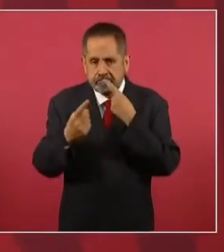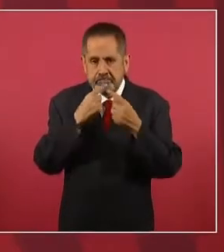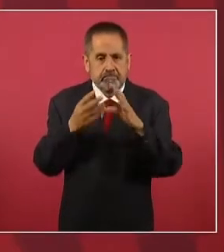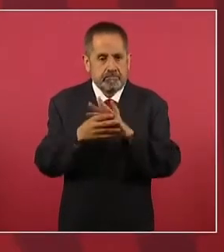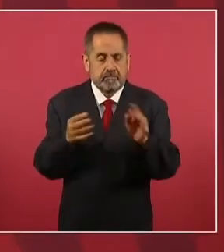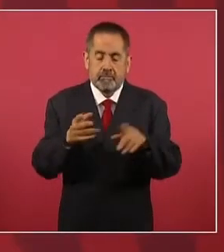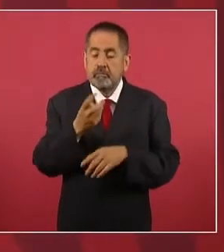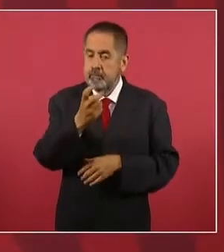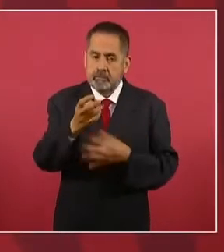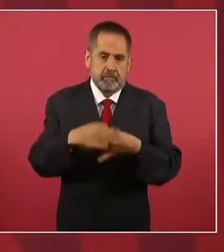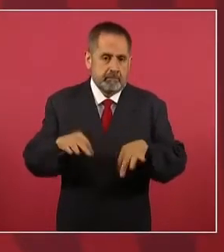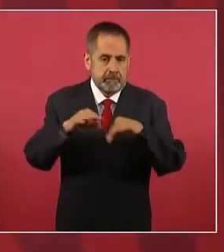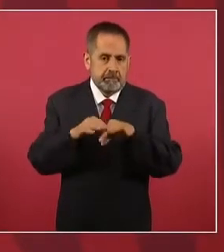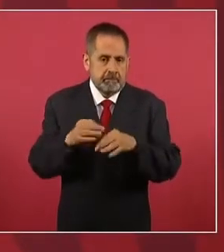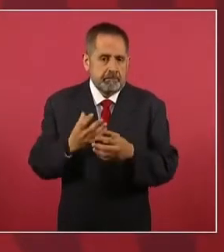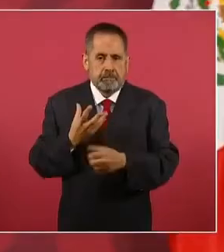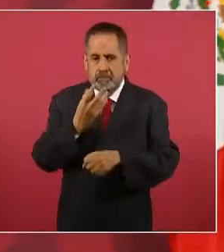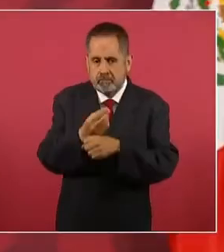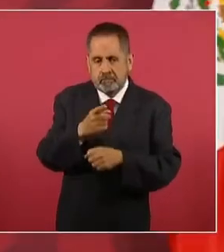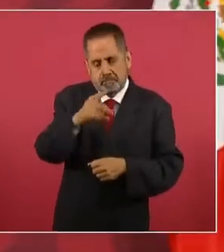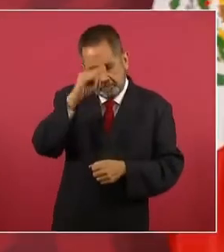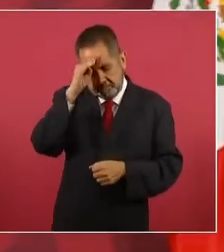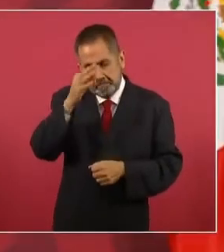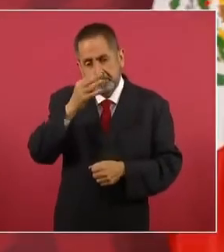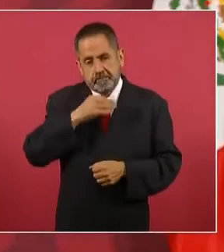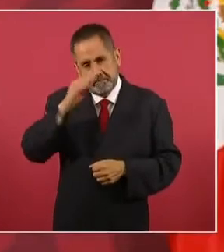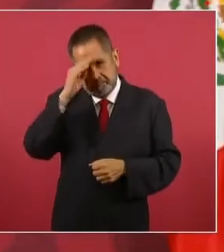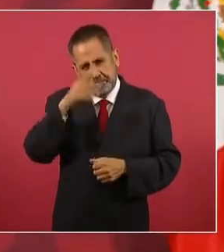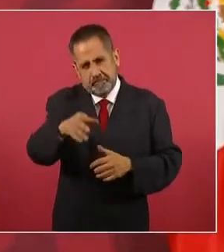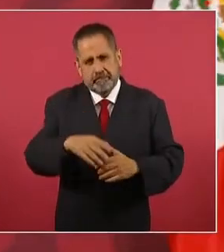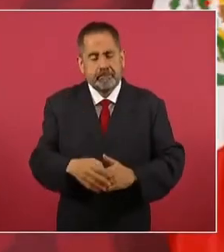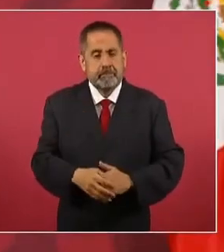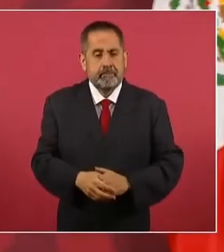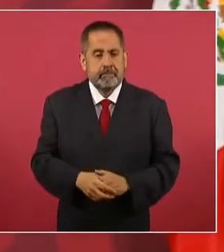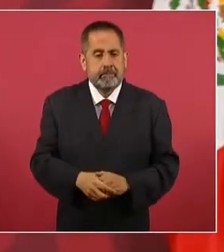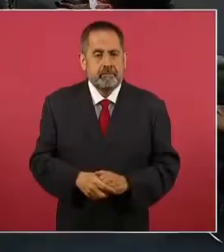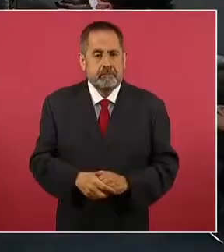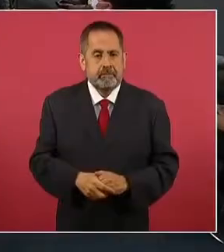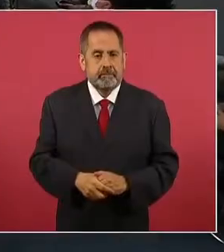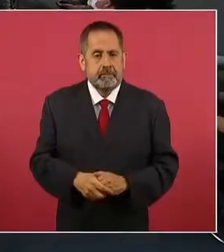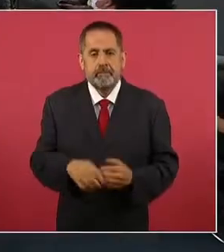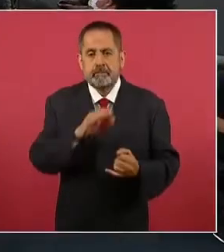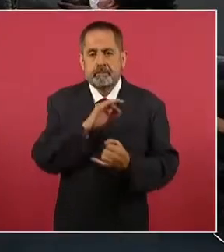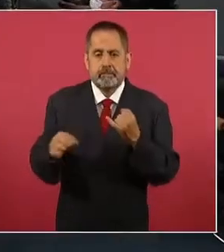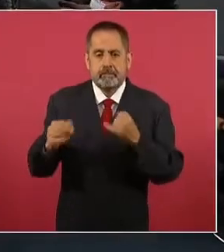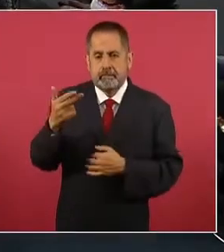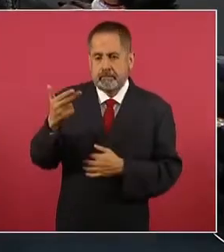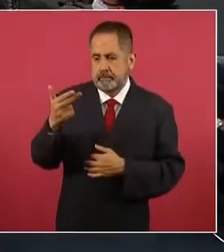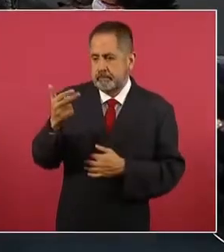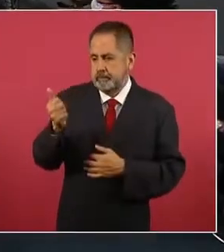Esa es una labor importante, lo tomamos en cuenta. Nada más queda Hans.